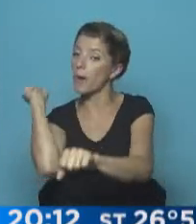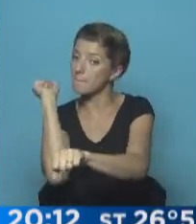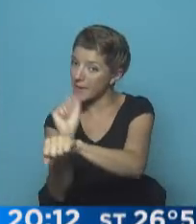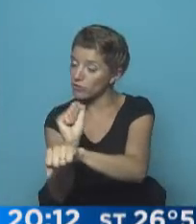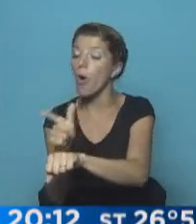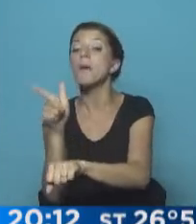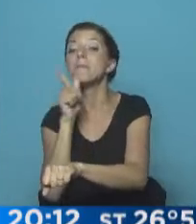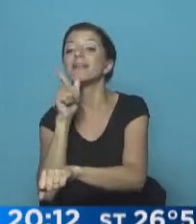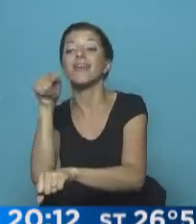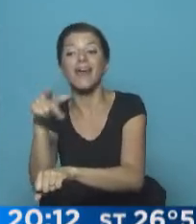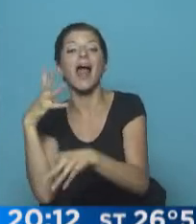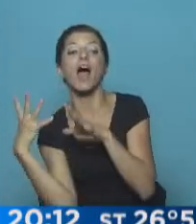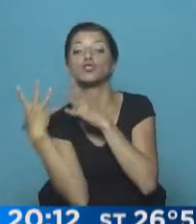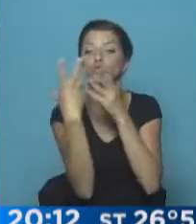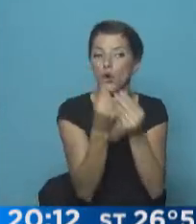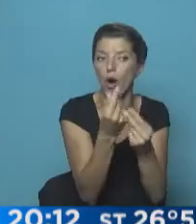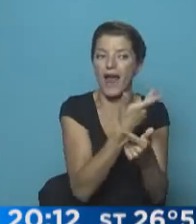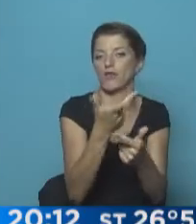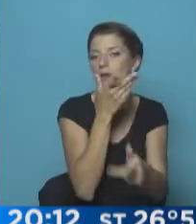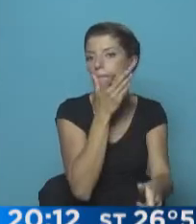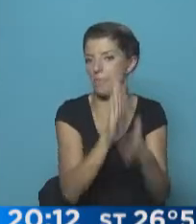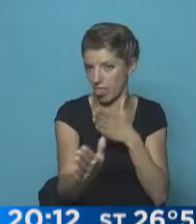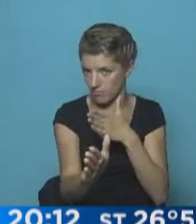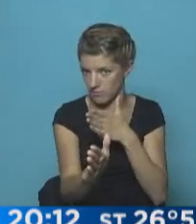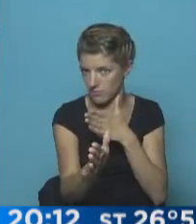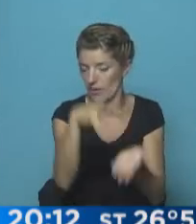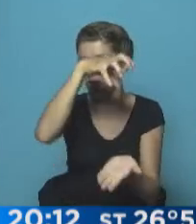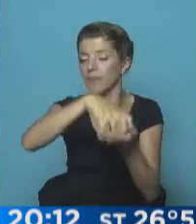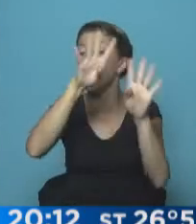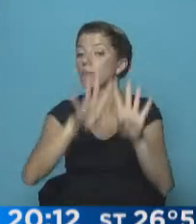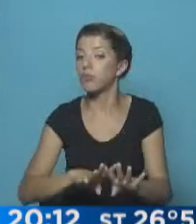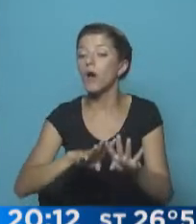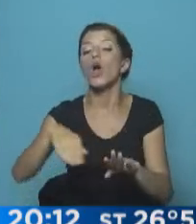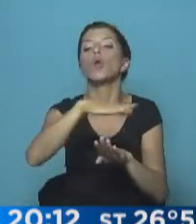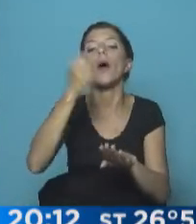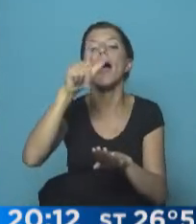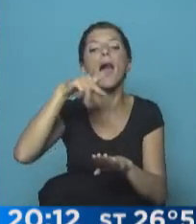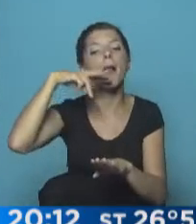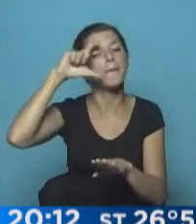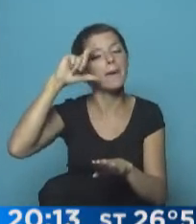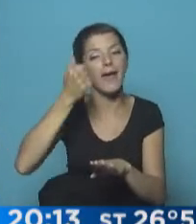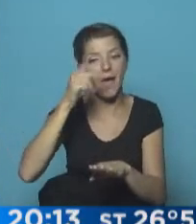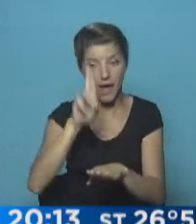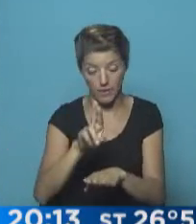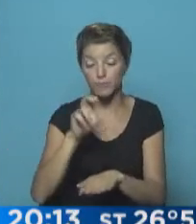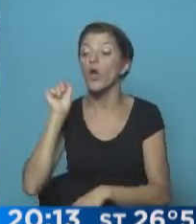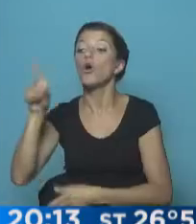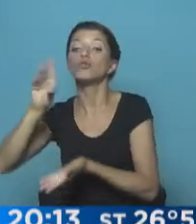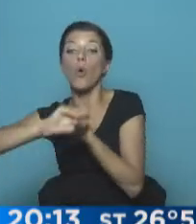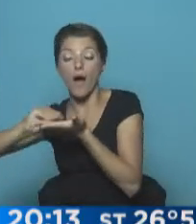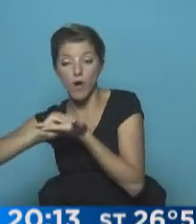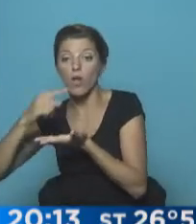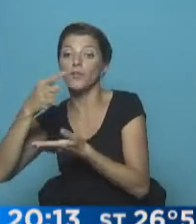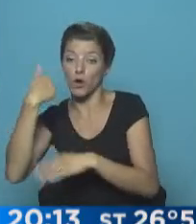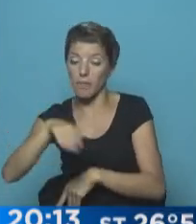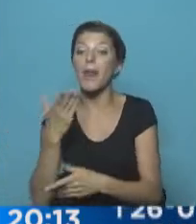evasión de su hermano y de los hermanos Lanata del penal de General Alvear. Su abogado indicó hace minutos nada más que pedirá que lo